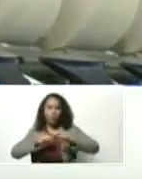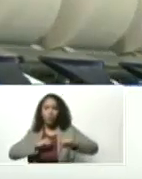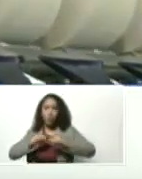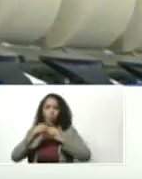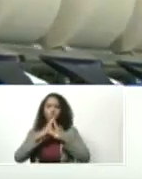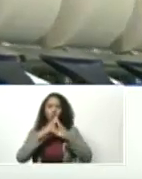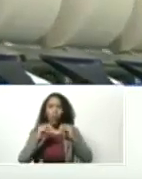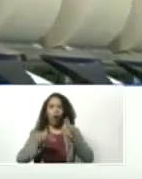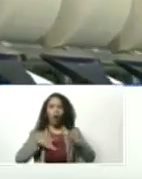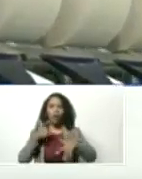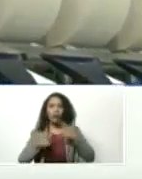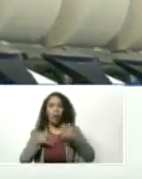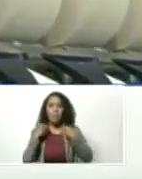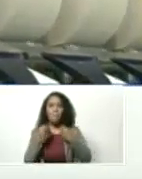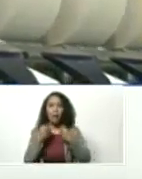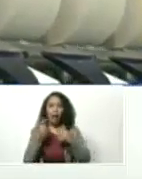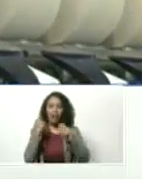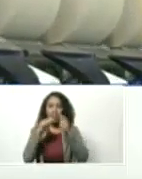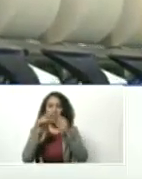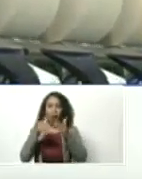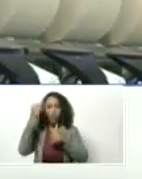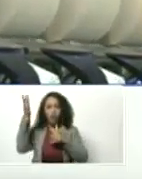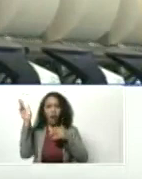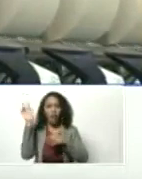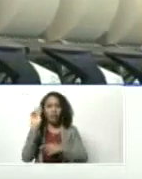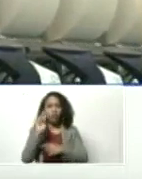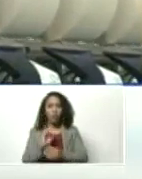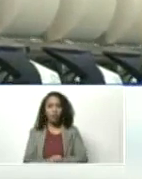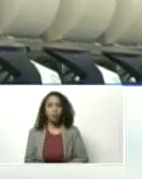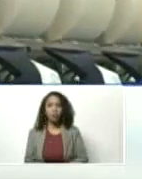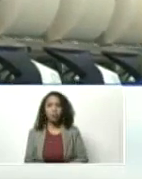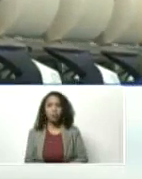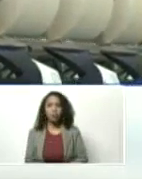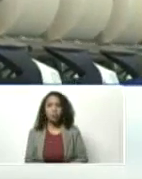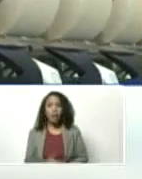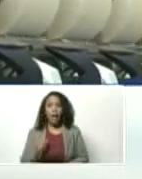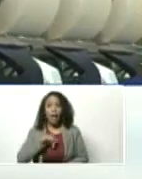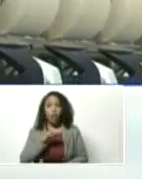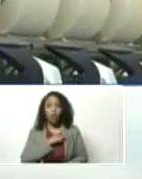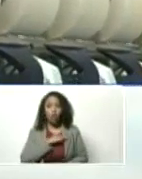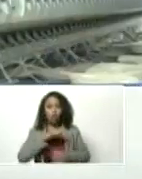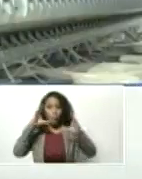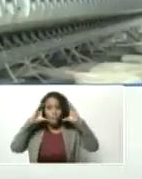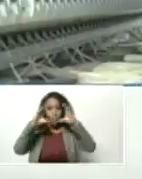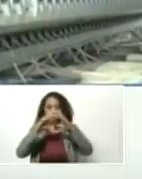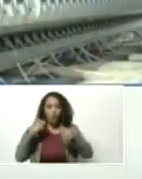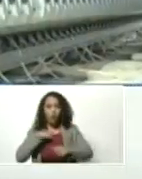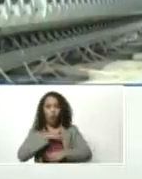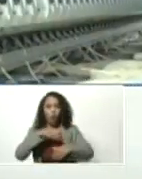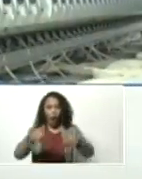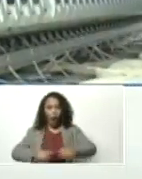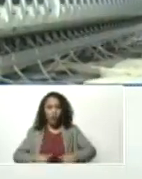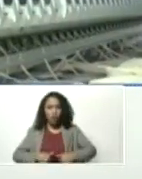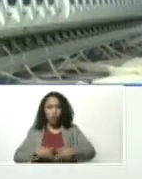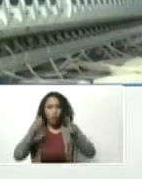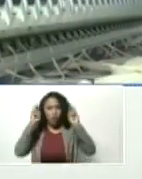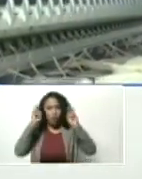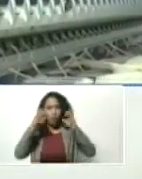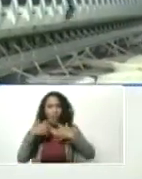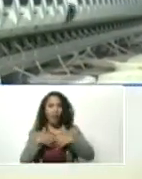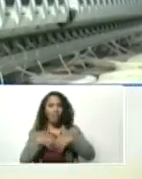todas las actividades para la exportación. Y estamos concentrando nuestro esfuerzo en el sector